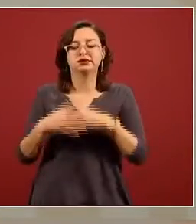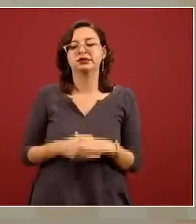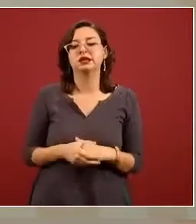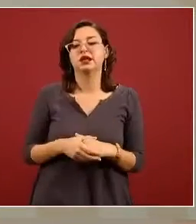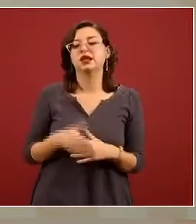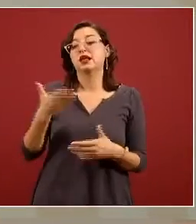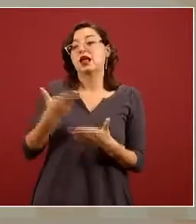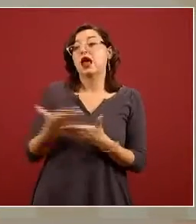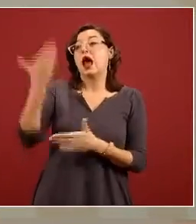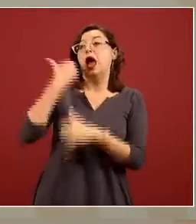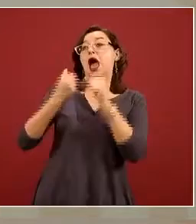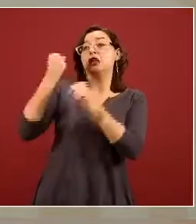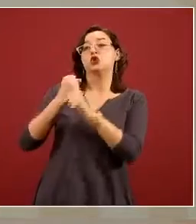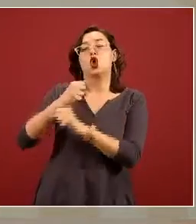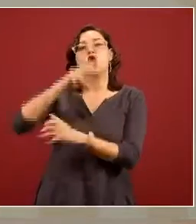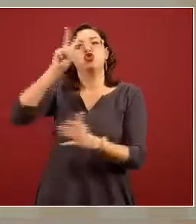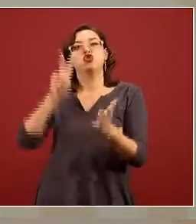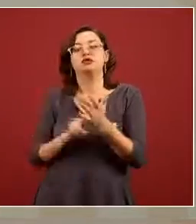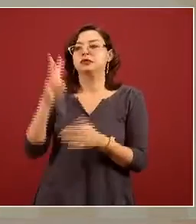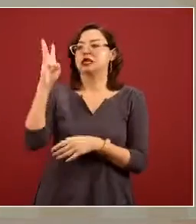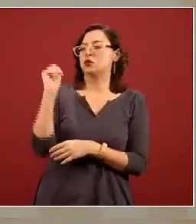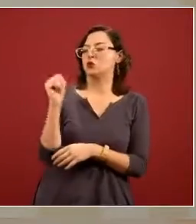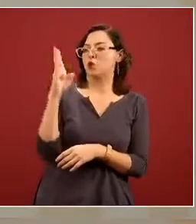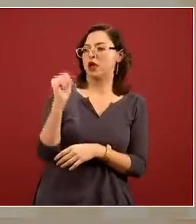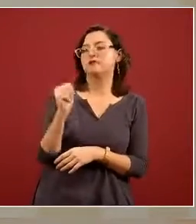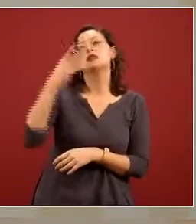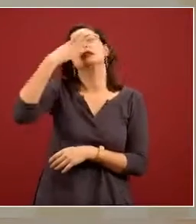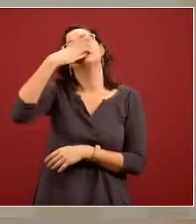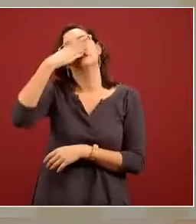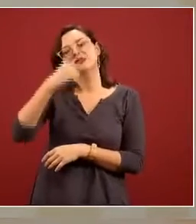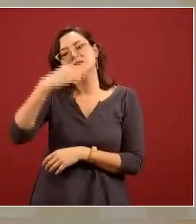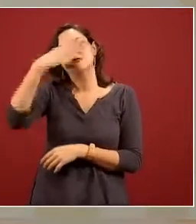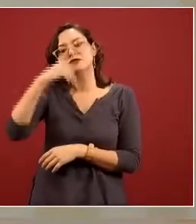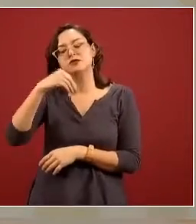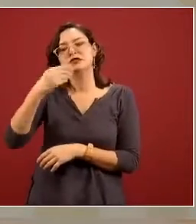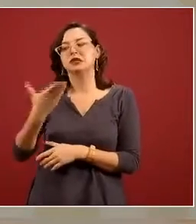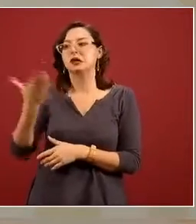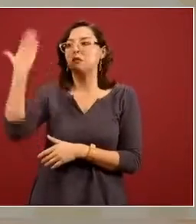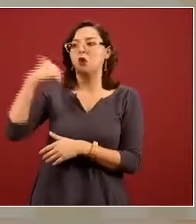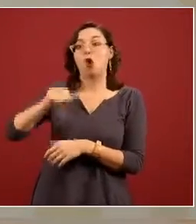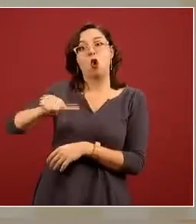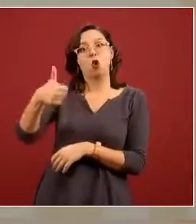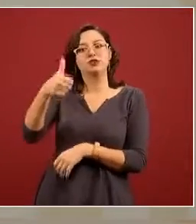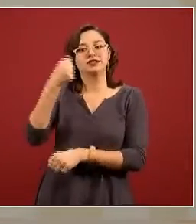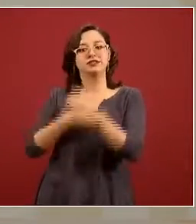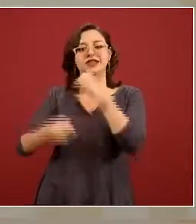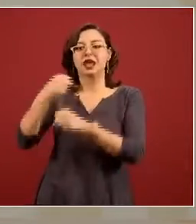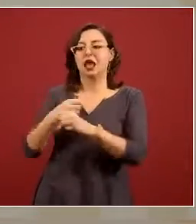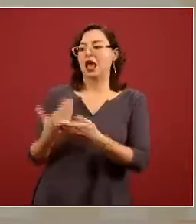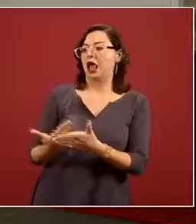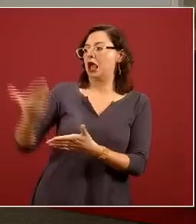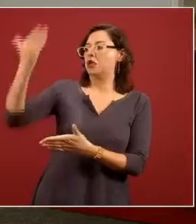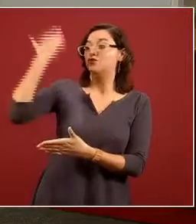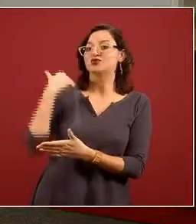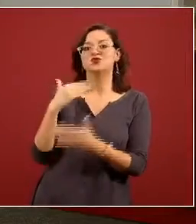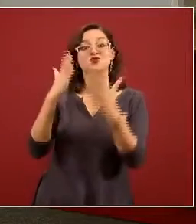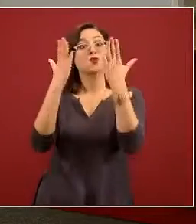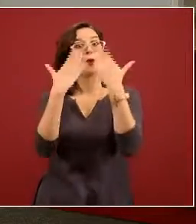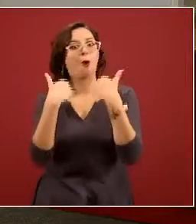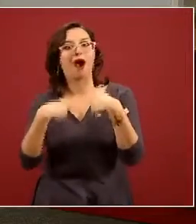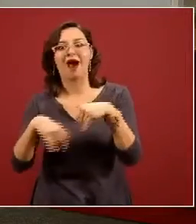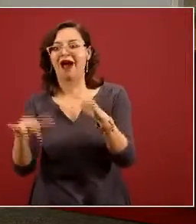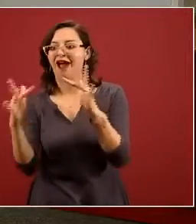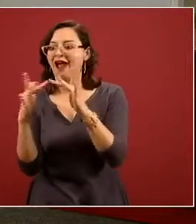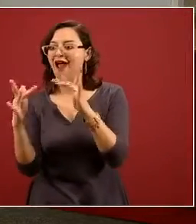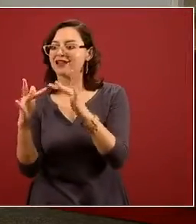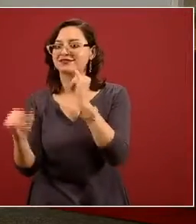influenza 2009, a 11 años, en ese tiempo no había redes sociales, existía el internet por supuesto, pero no había redes sociales o